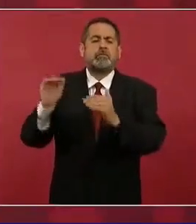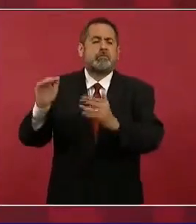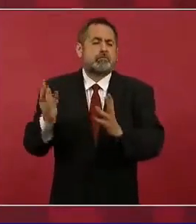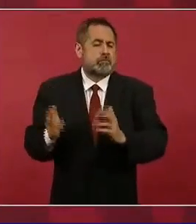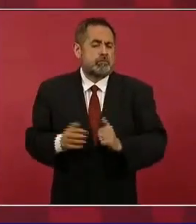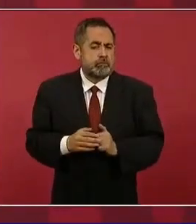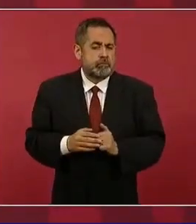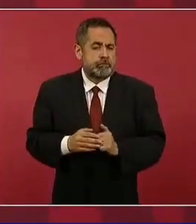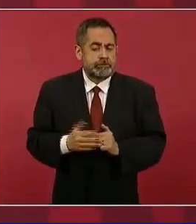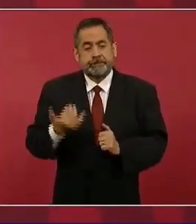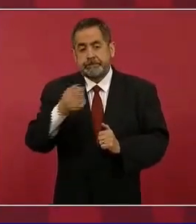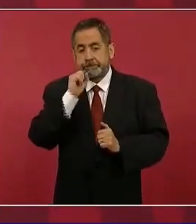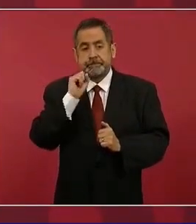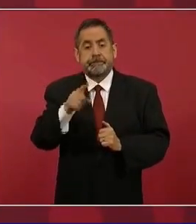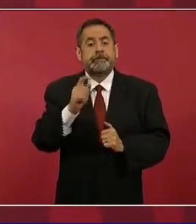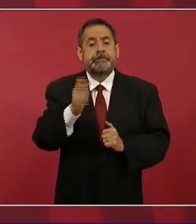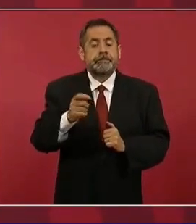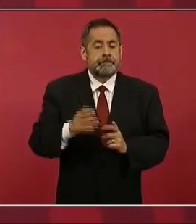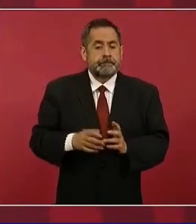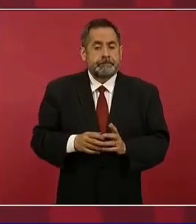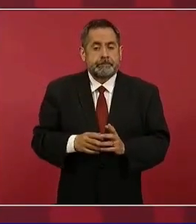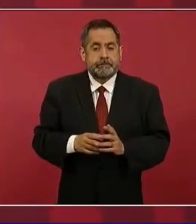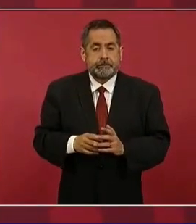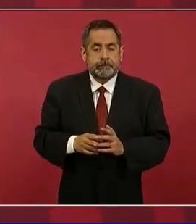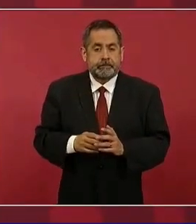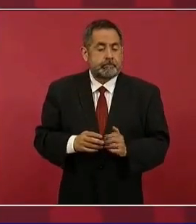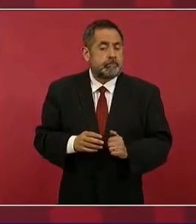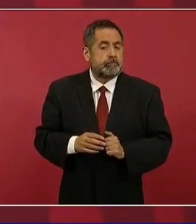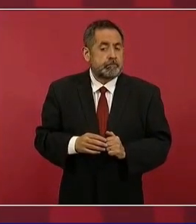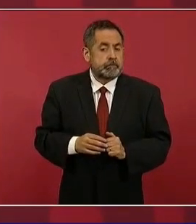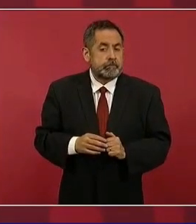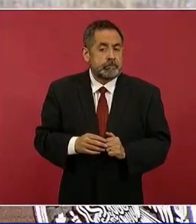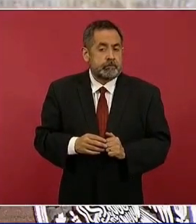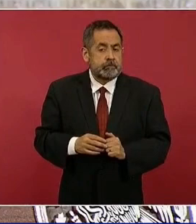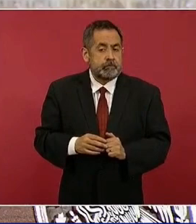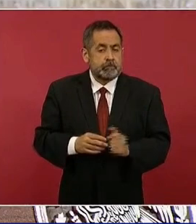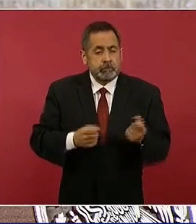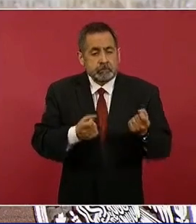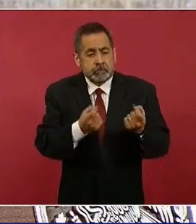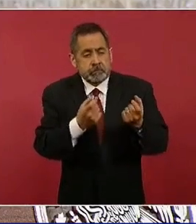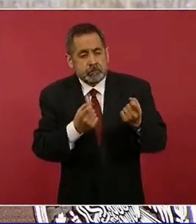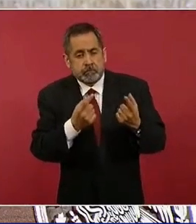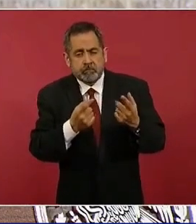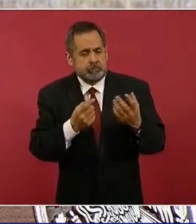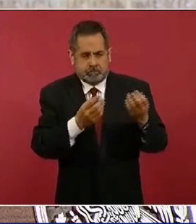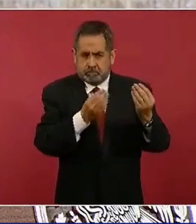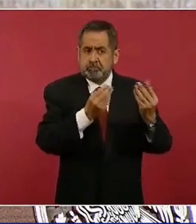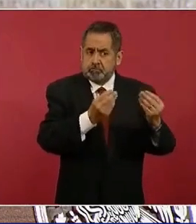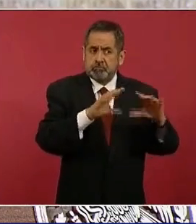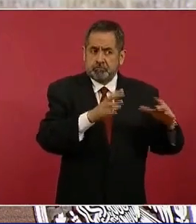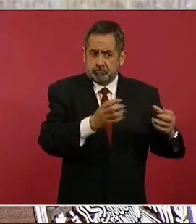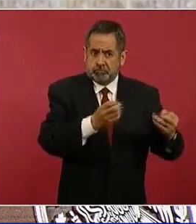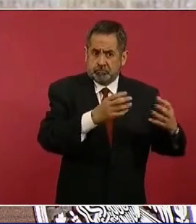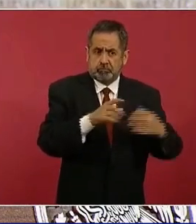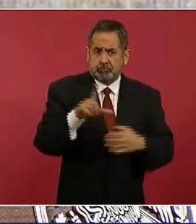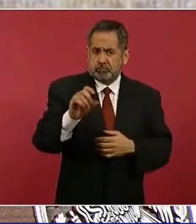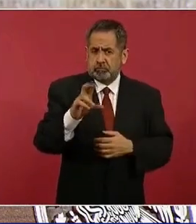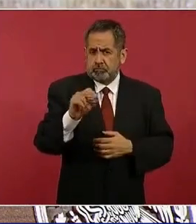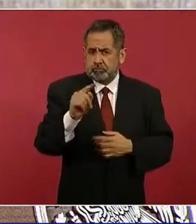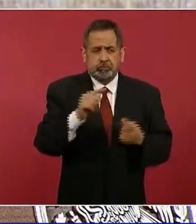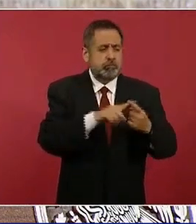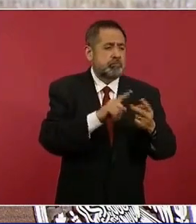Y también no son pocos, no es nada más Loret